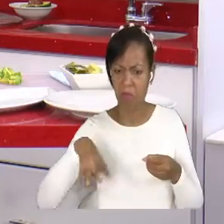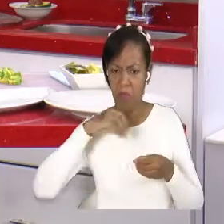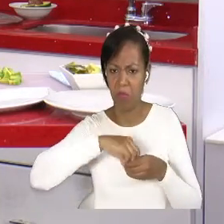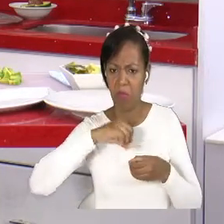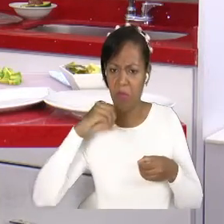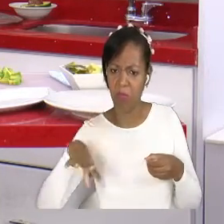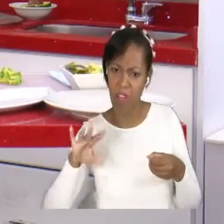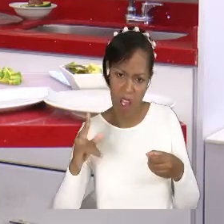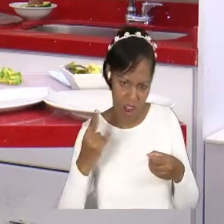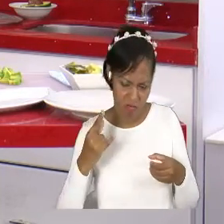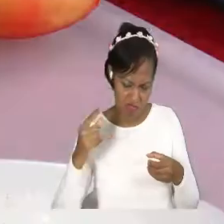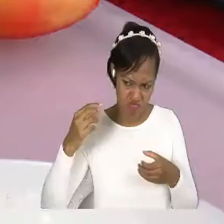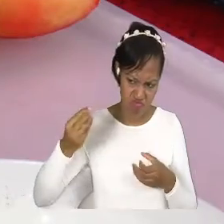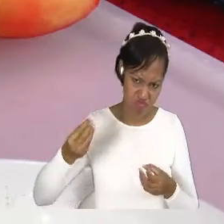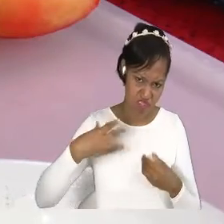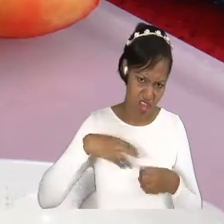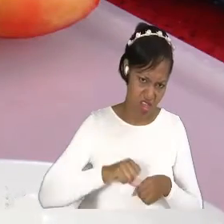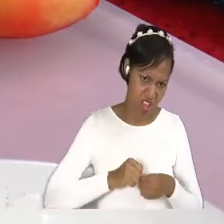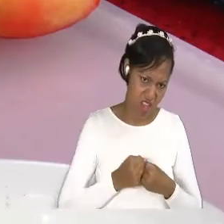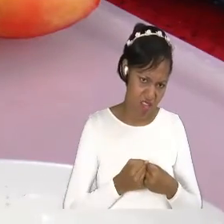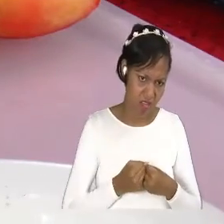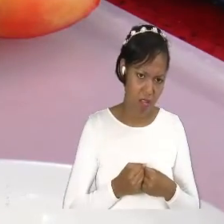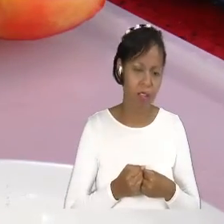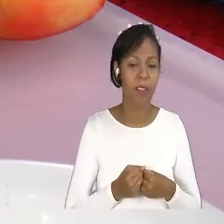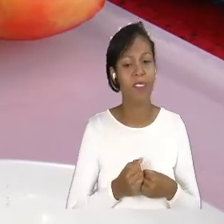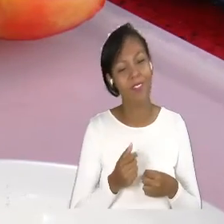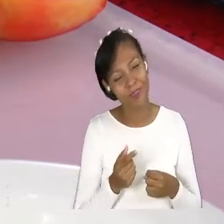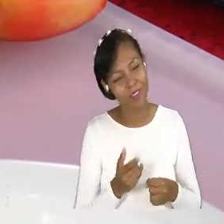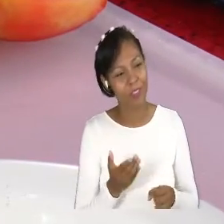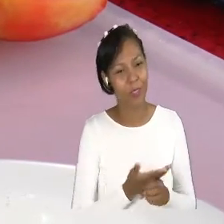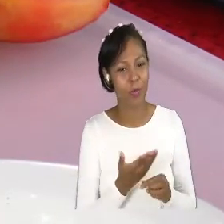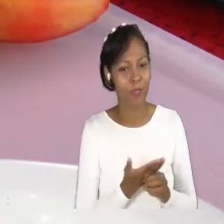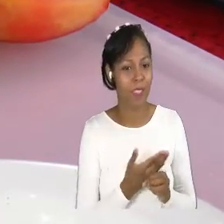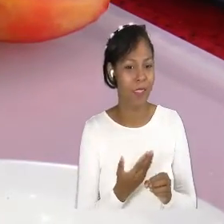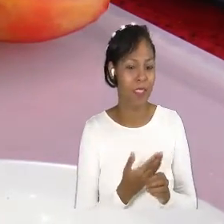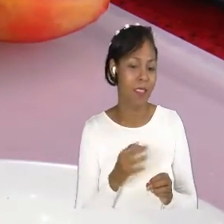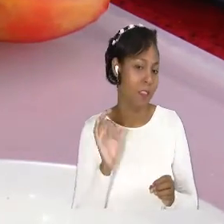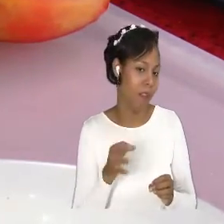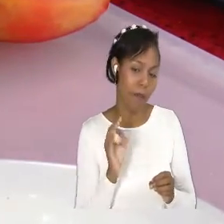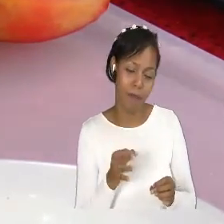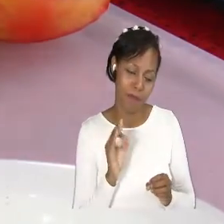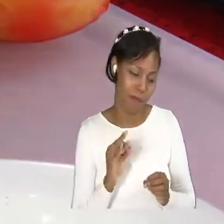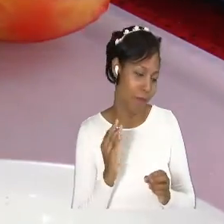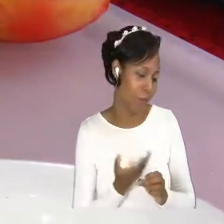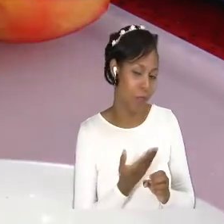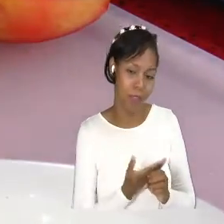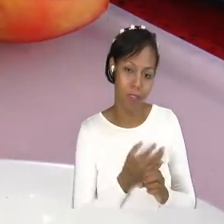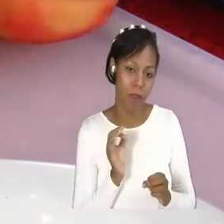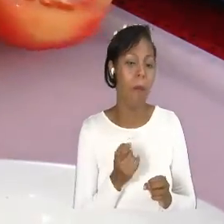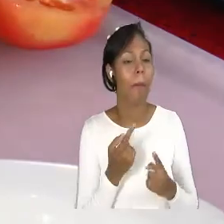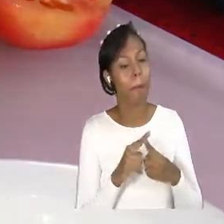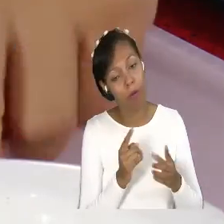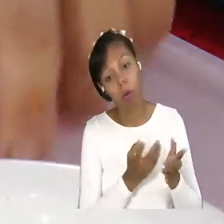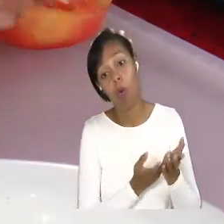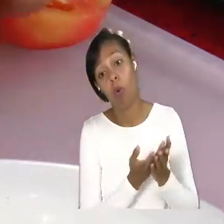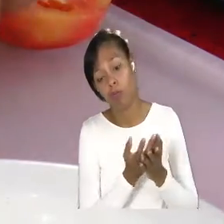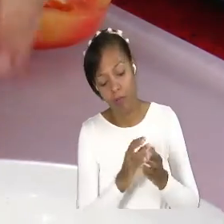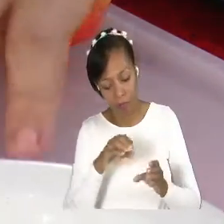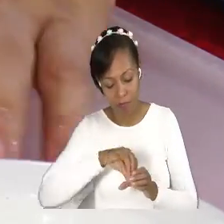alguna cuestión? Pues a ver, normalmente el tomate en las casas lo utilizamos todo, ¿no? Sí. Pero sí es recomendable las